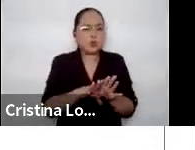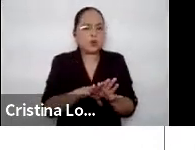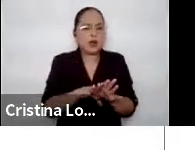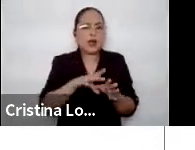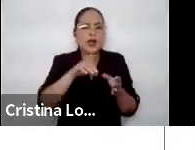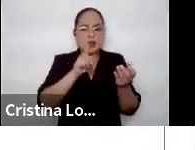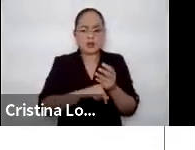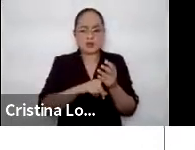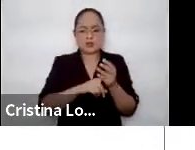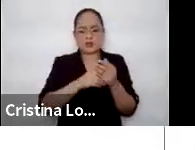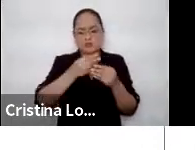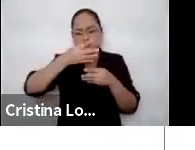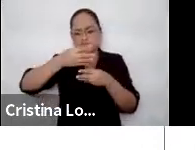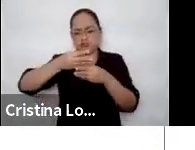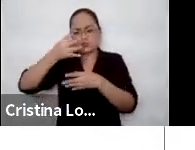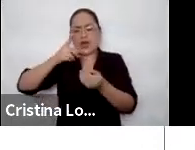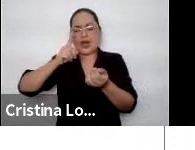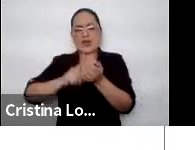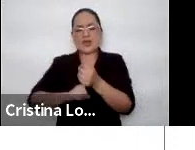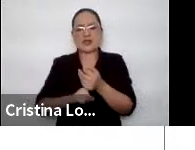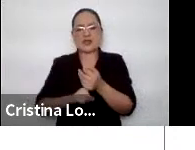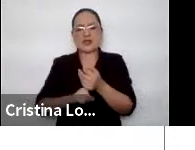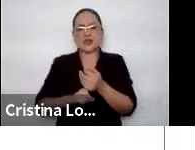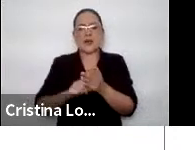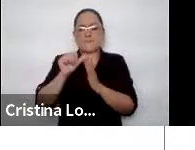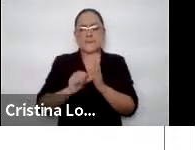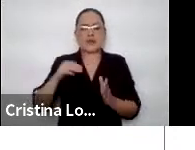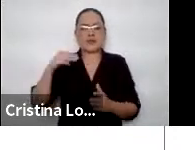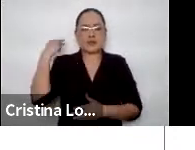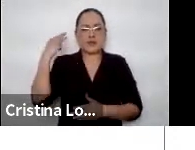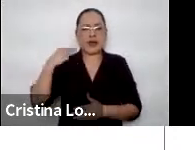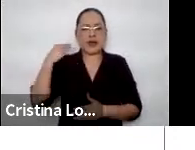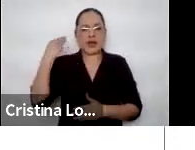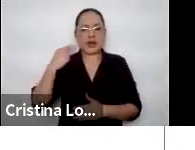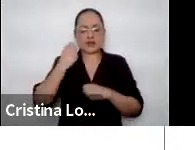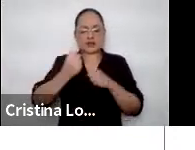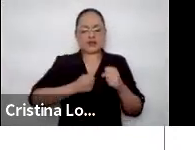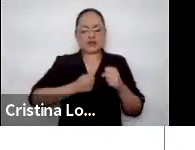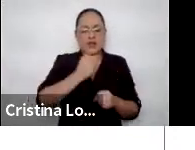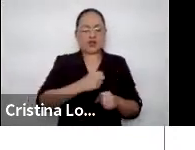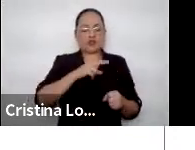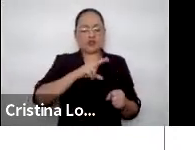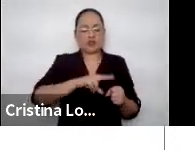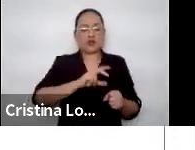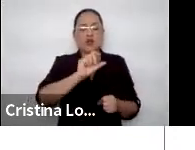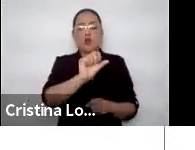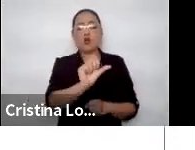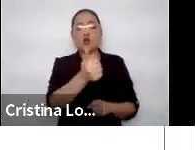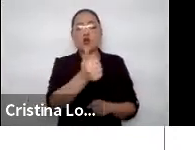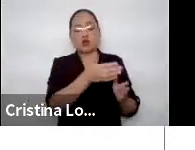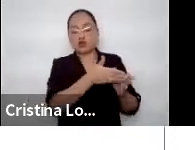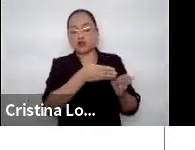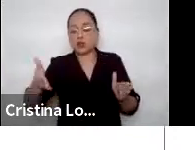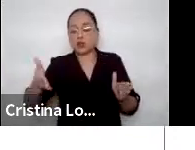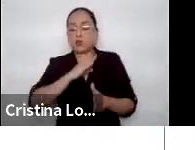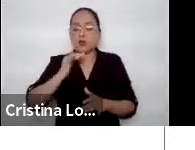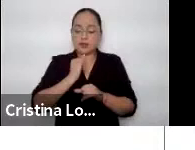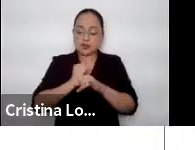estos apartados desde marzo de 2011. Muchas